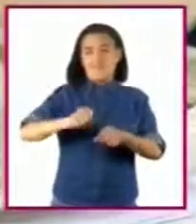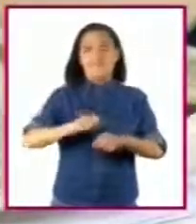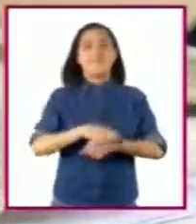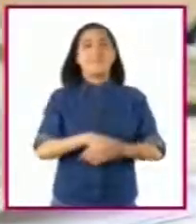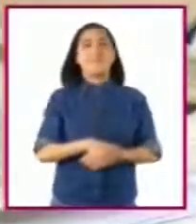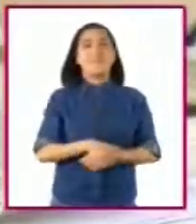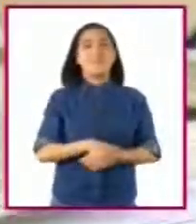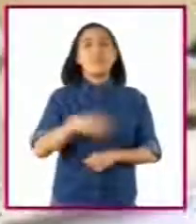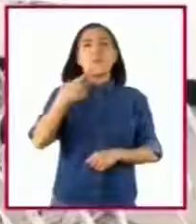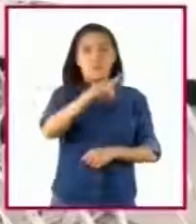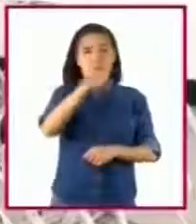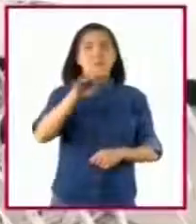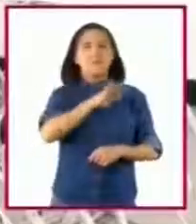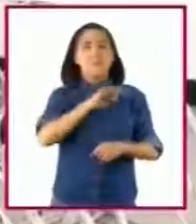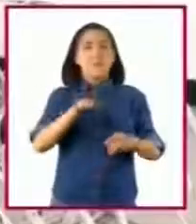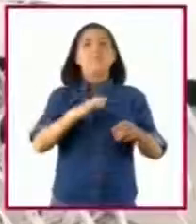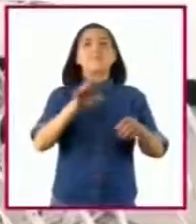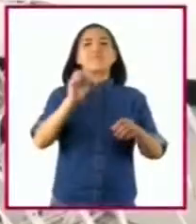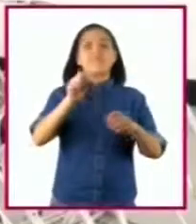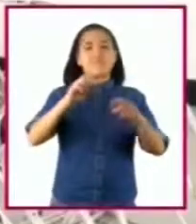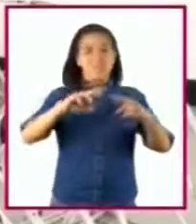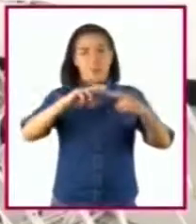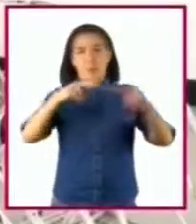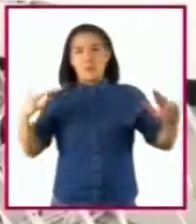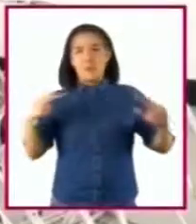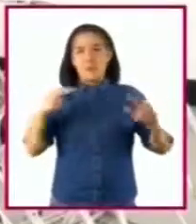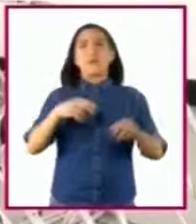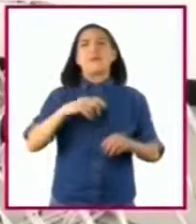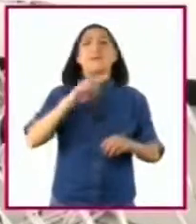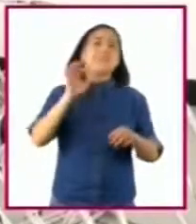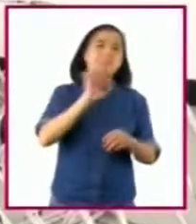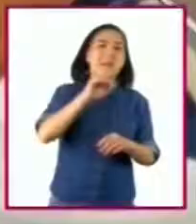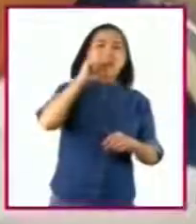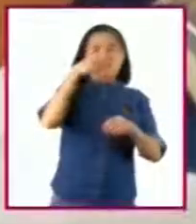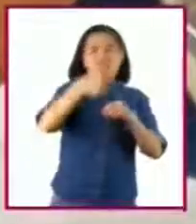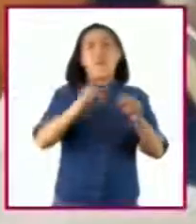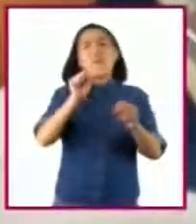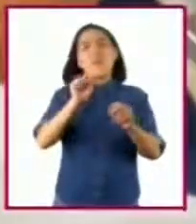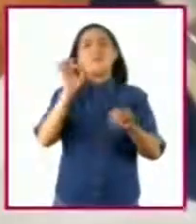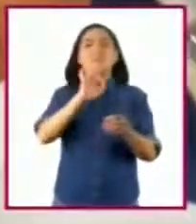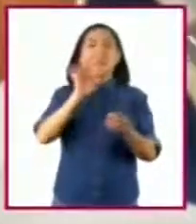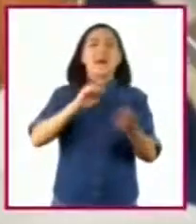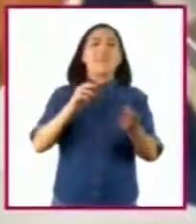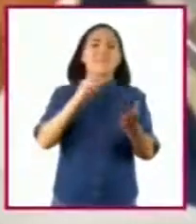Pero igual puedes ocupar un cordón para amarrarlo o cinta o simplemente pegamento.